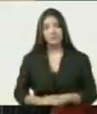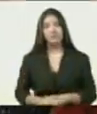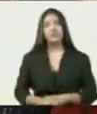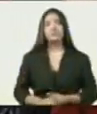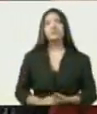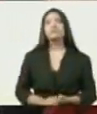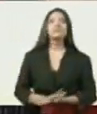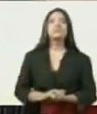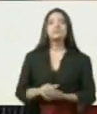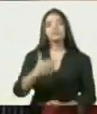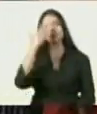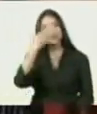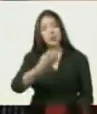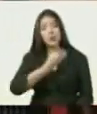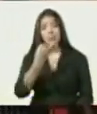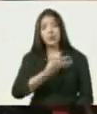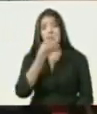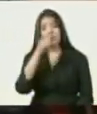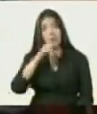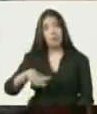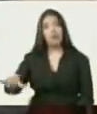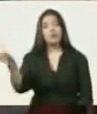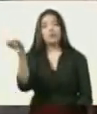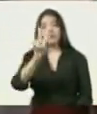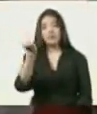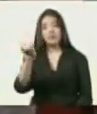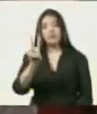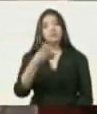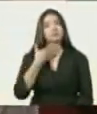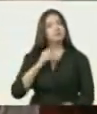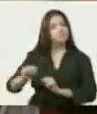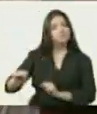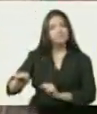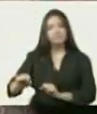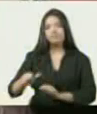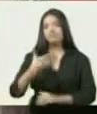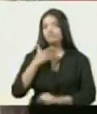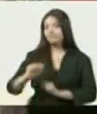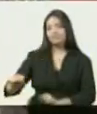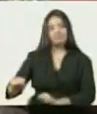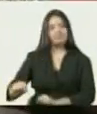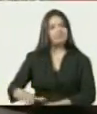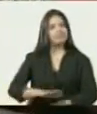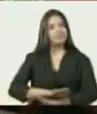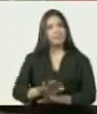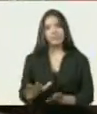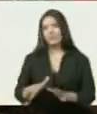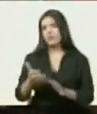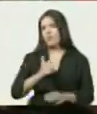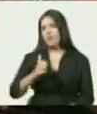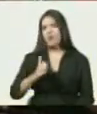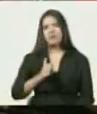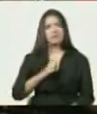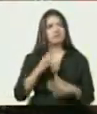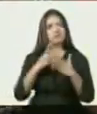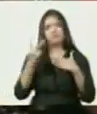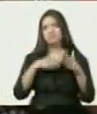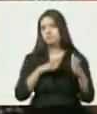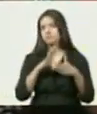alimentos? Bueno, muy buenas tardes a todo el pueblo venezolano. Queremos rechazar contundentemente todas esas